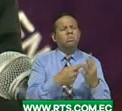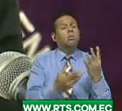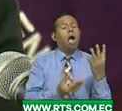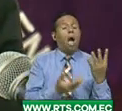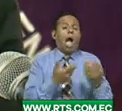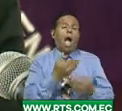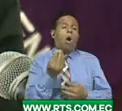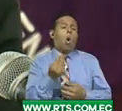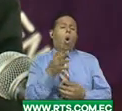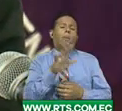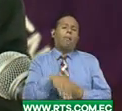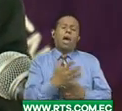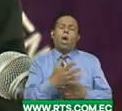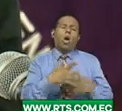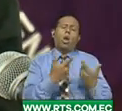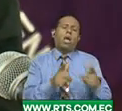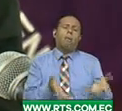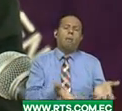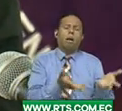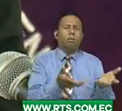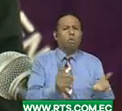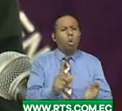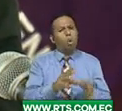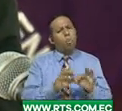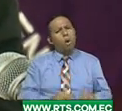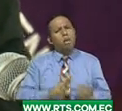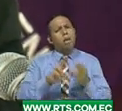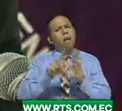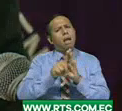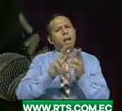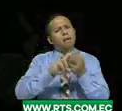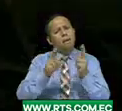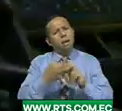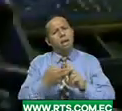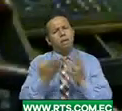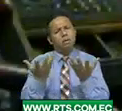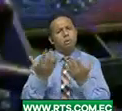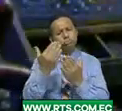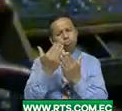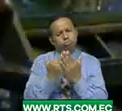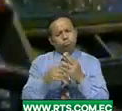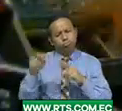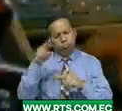a narcotráfico, con menores de edad que tienen una vida absolutamente normal.